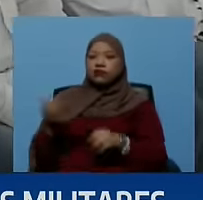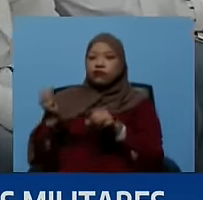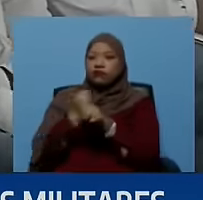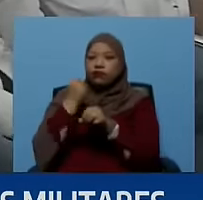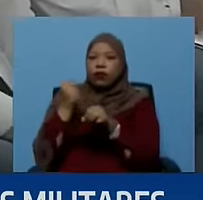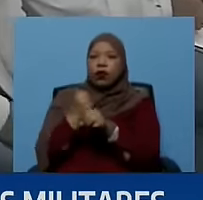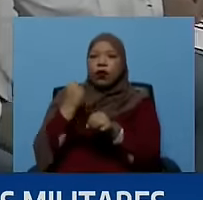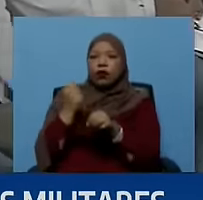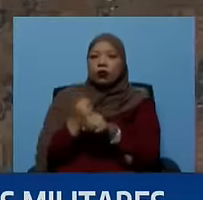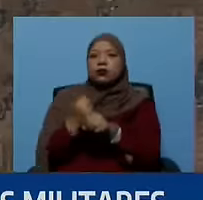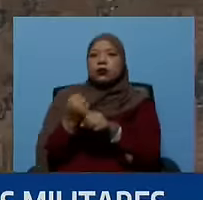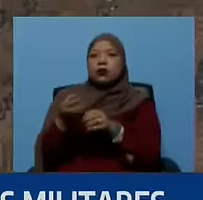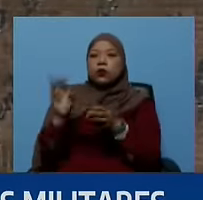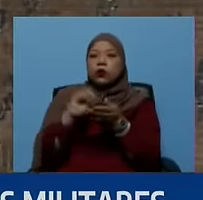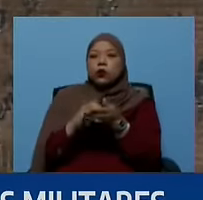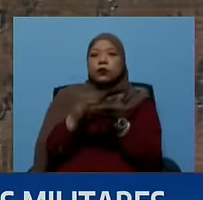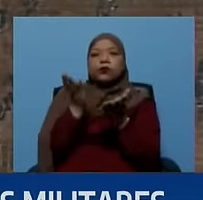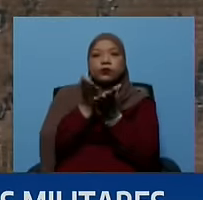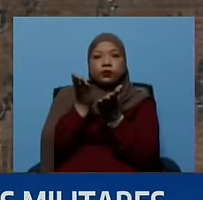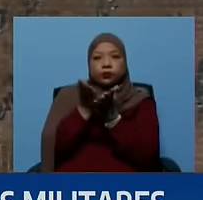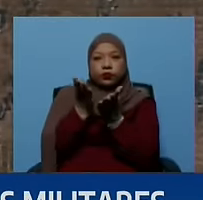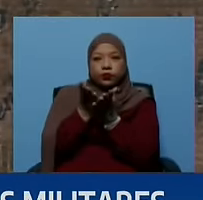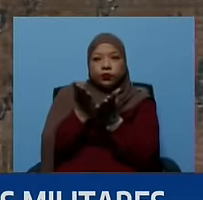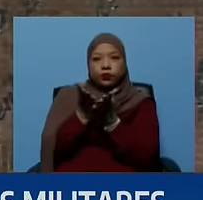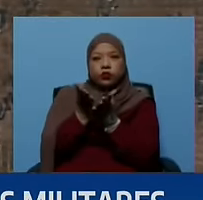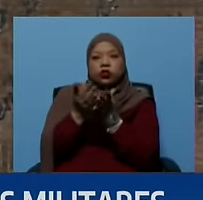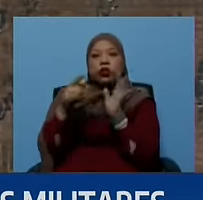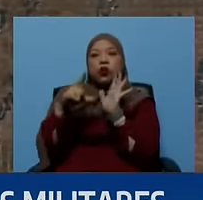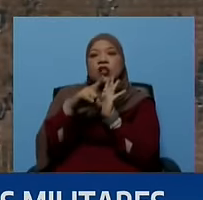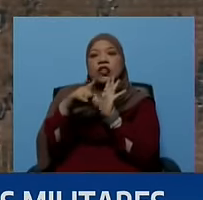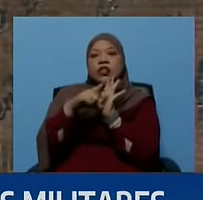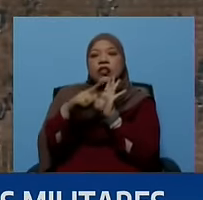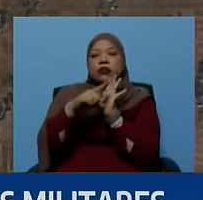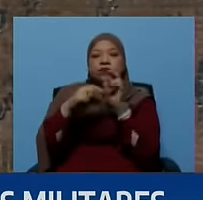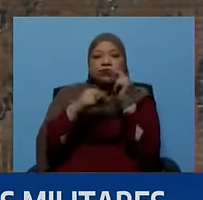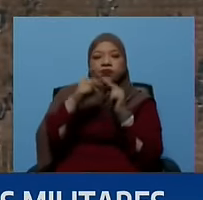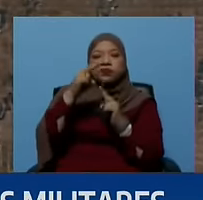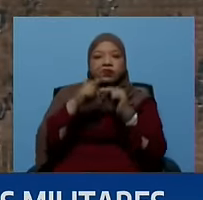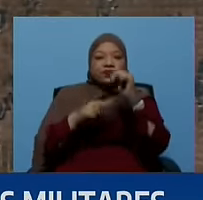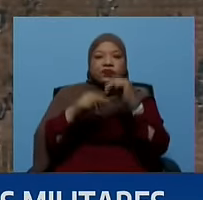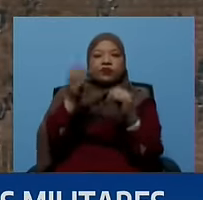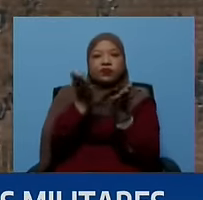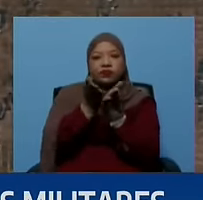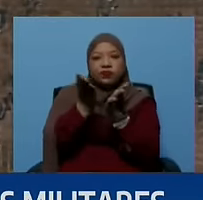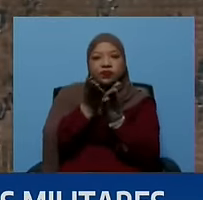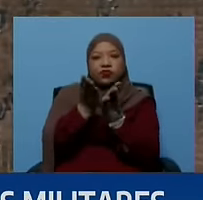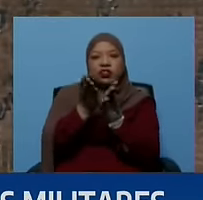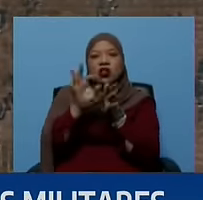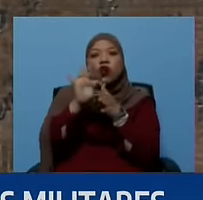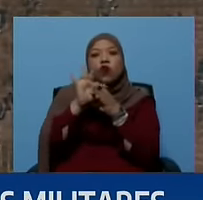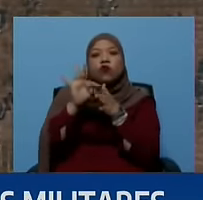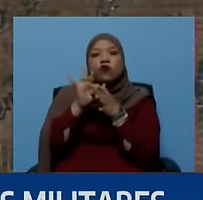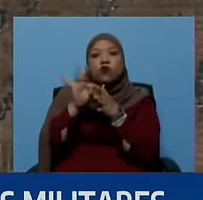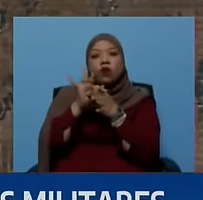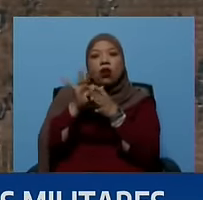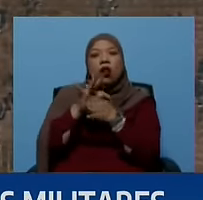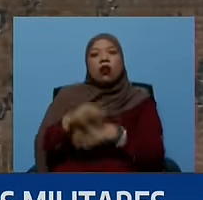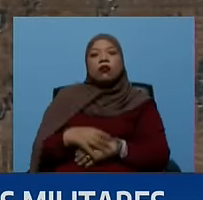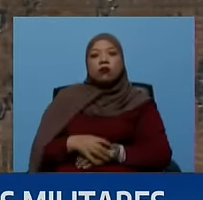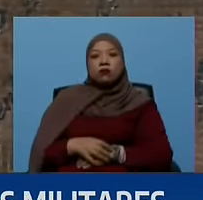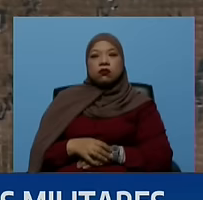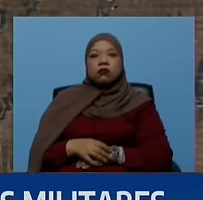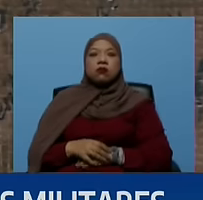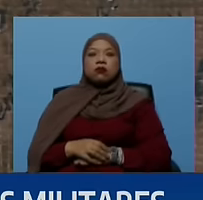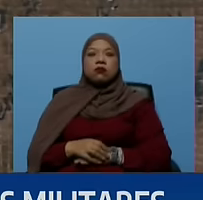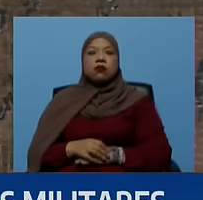hace cuando se recupera una escuela un Liceo cuando se pone funcional